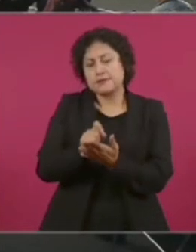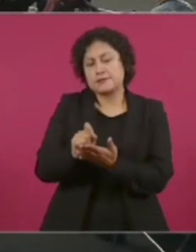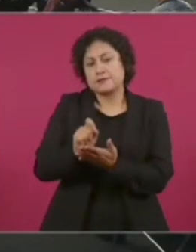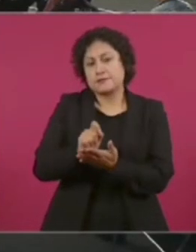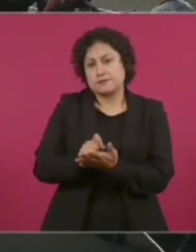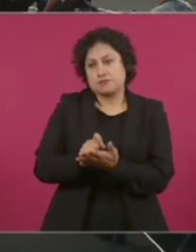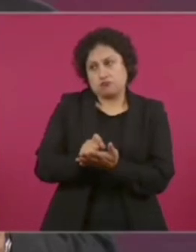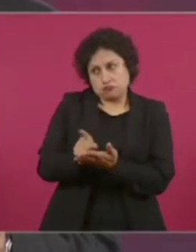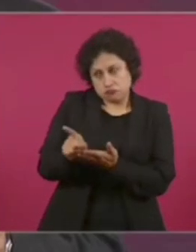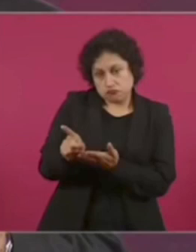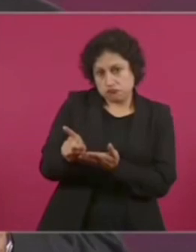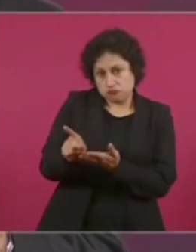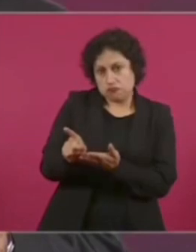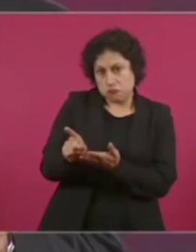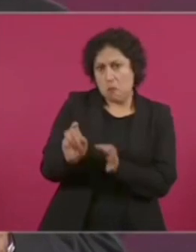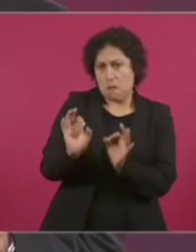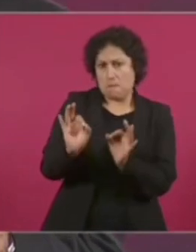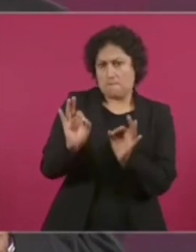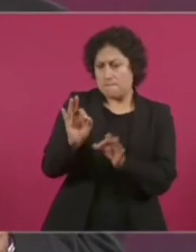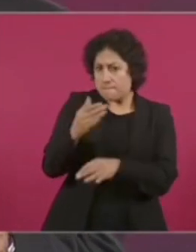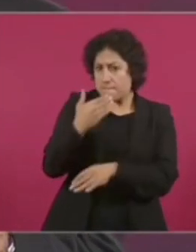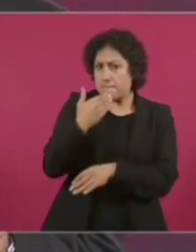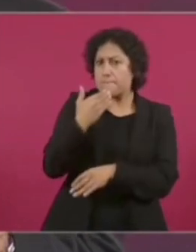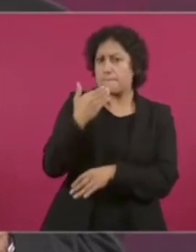buenos y progresistas.